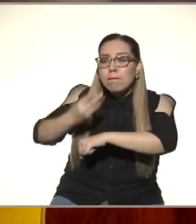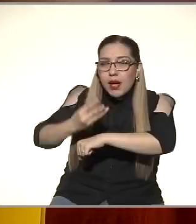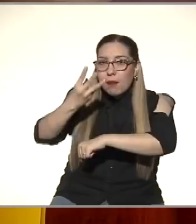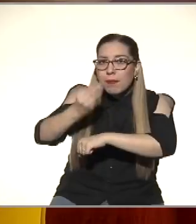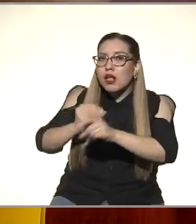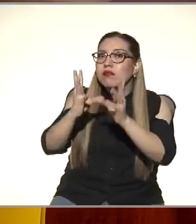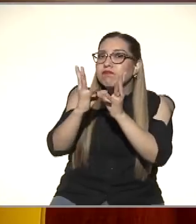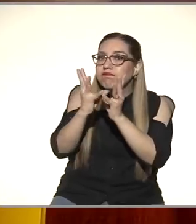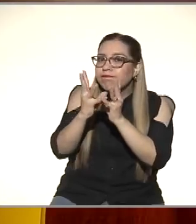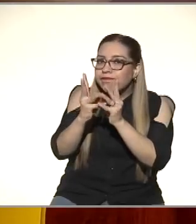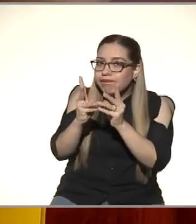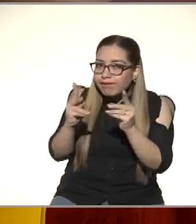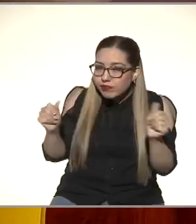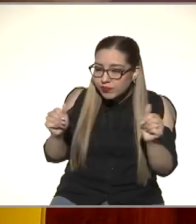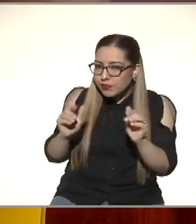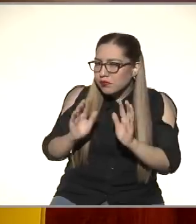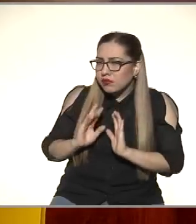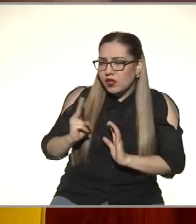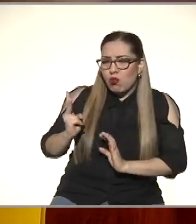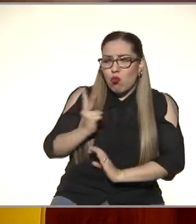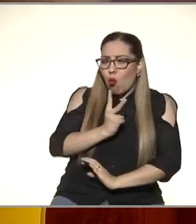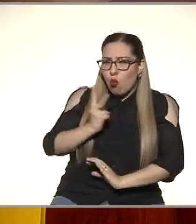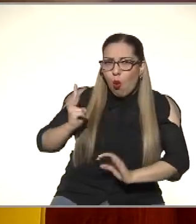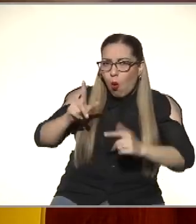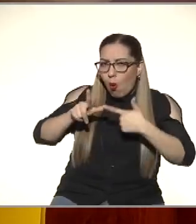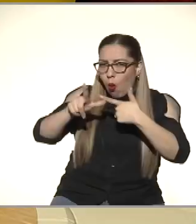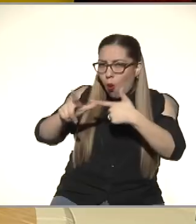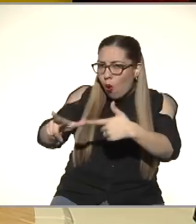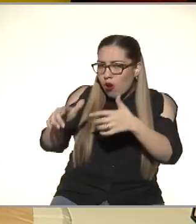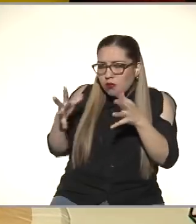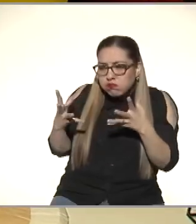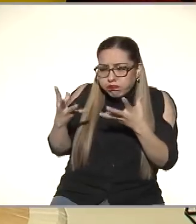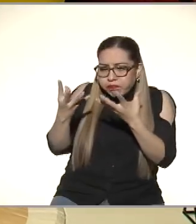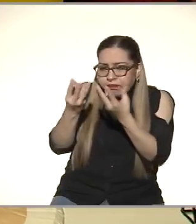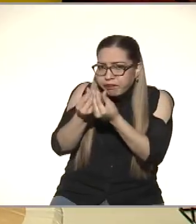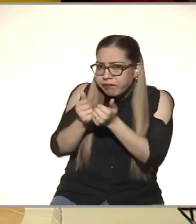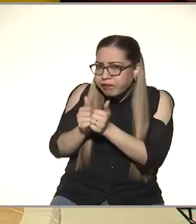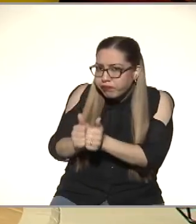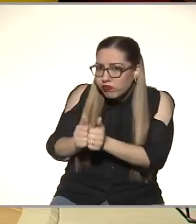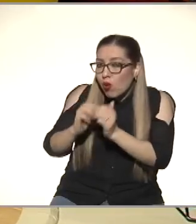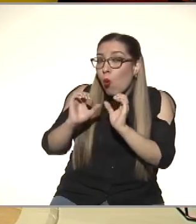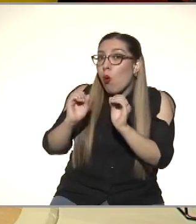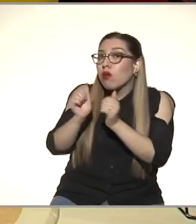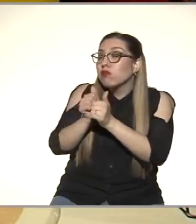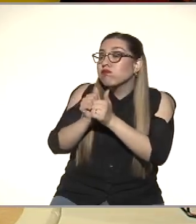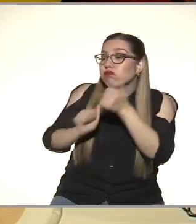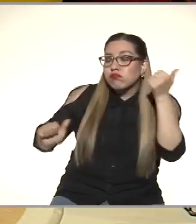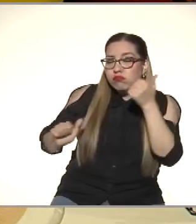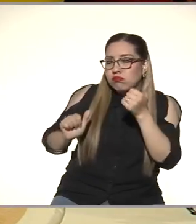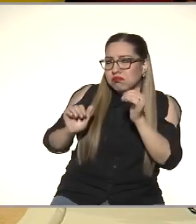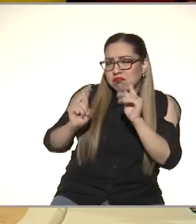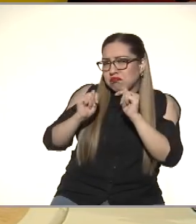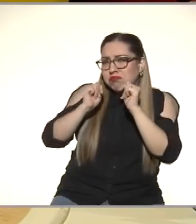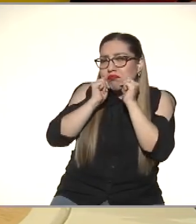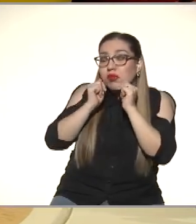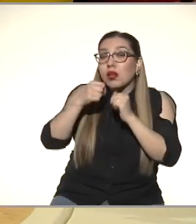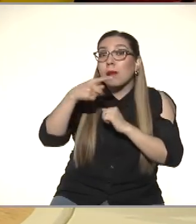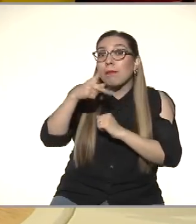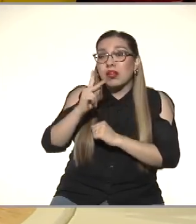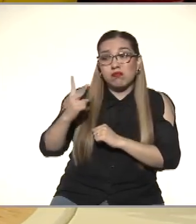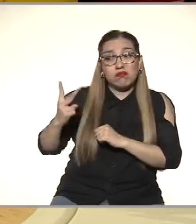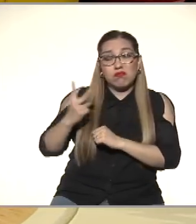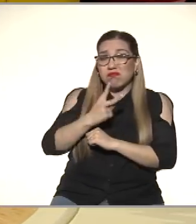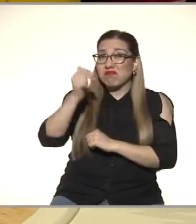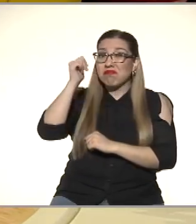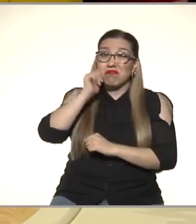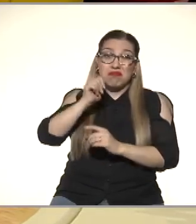insisto, independientemente de que se queden juntos o separados, un poco como decía Eduardo, van a seguir siendo familia y pensando en los hijos,